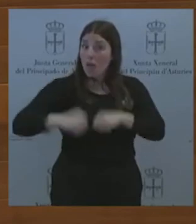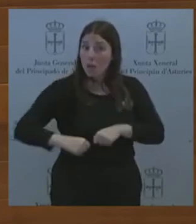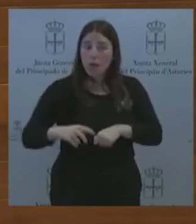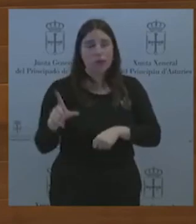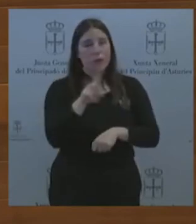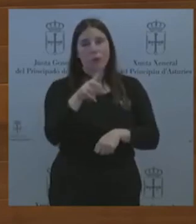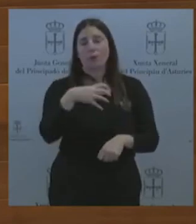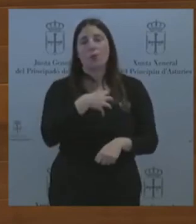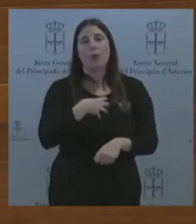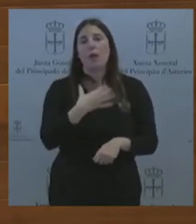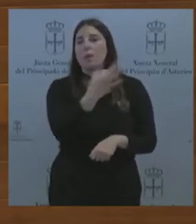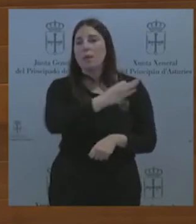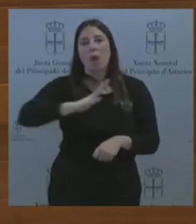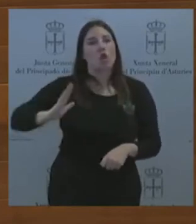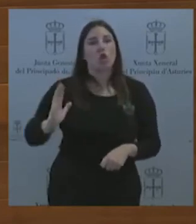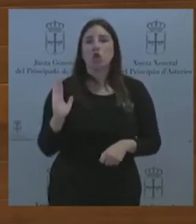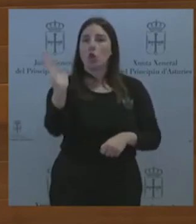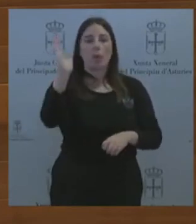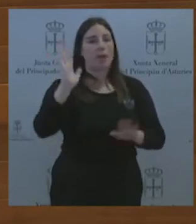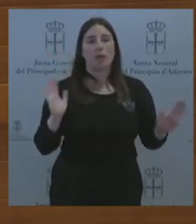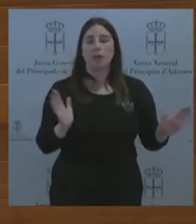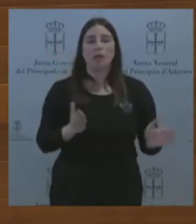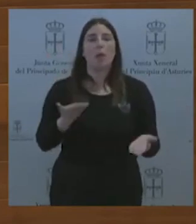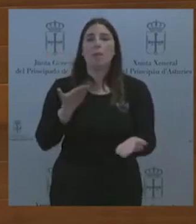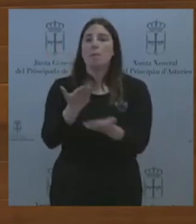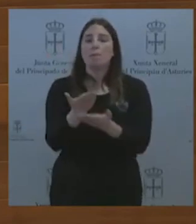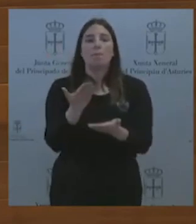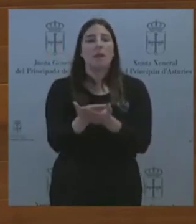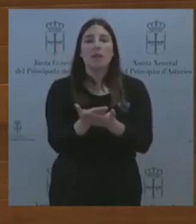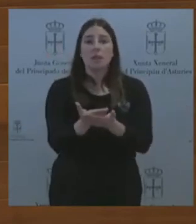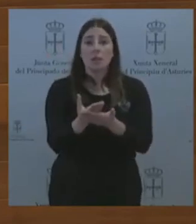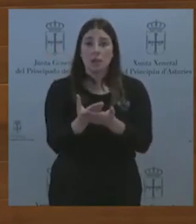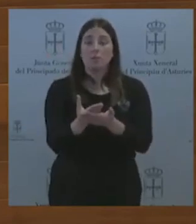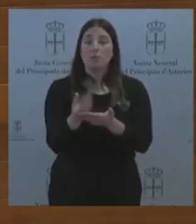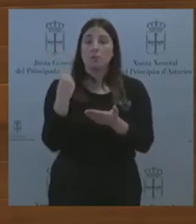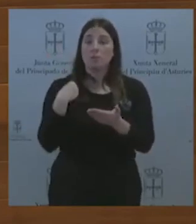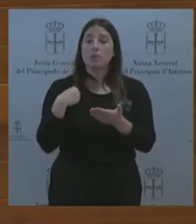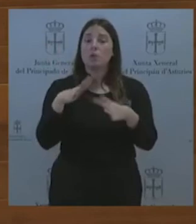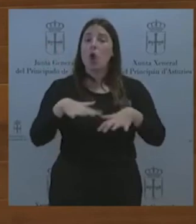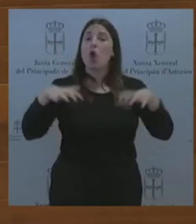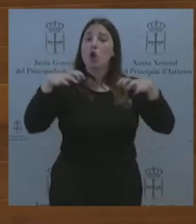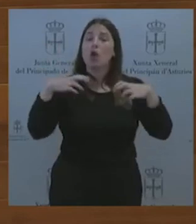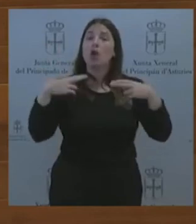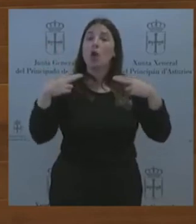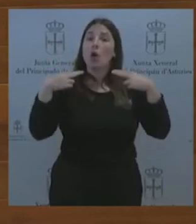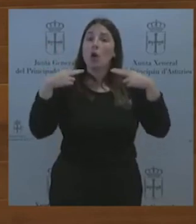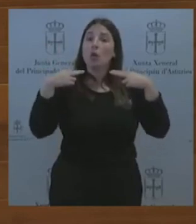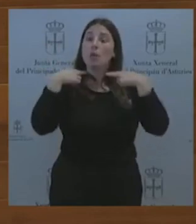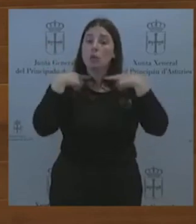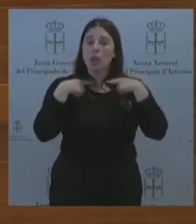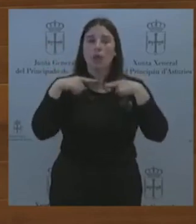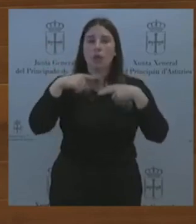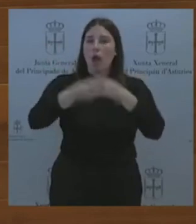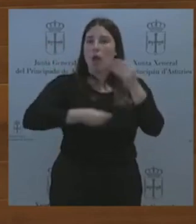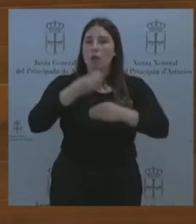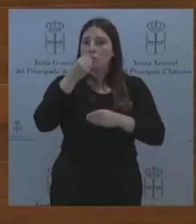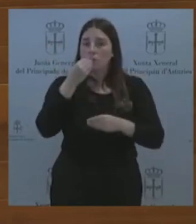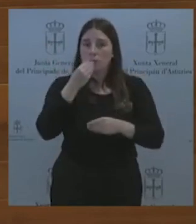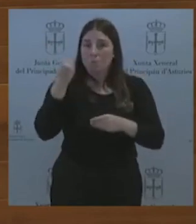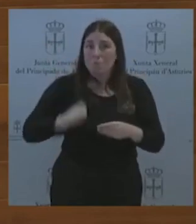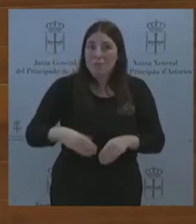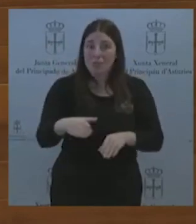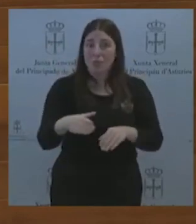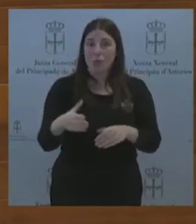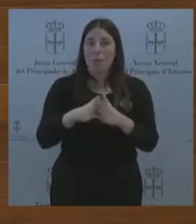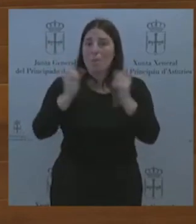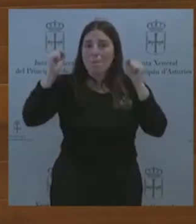a que se haga lo mismo desde el Congreso de los Diputados y debe bloquearse cualquier posibilidad de pacto con los partidos políticos que no lo